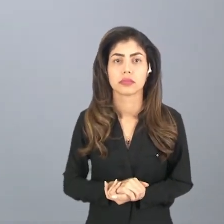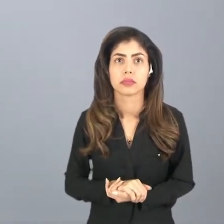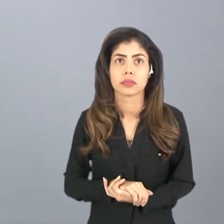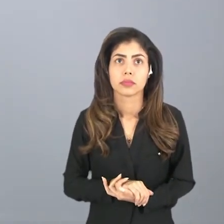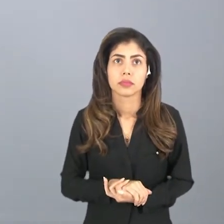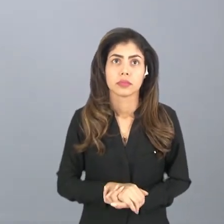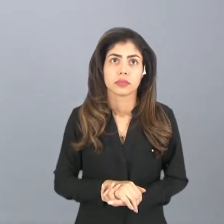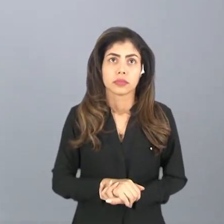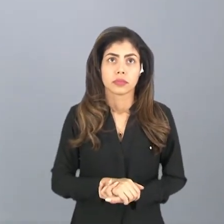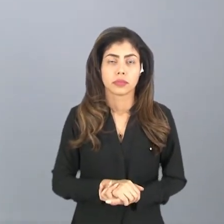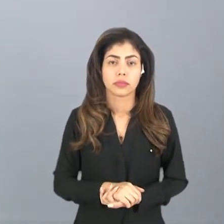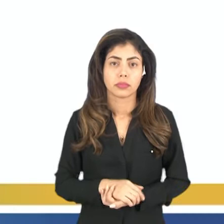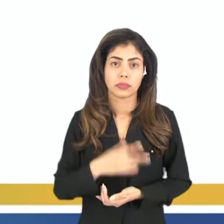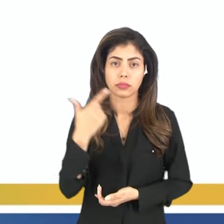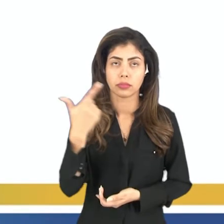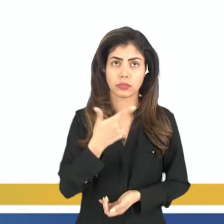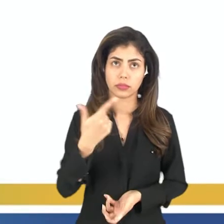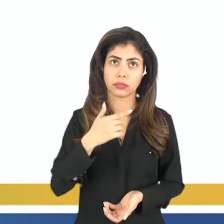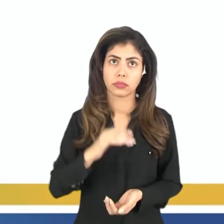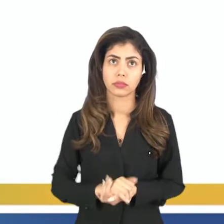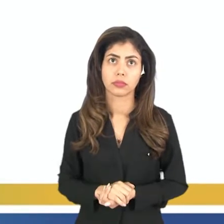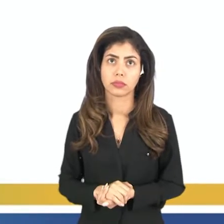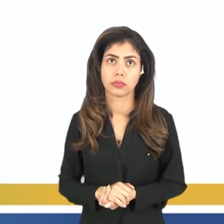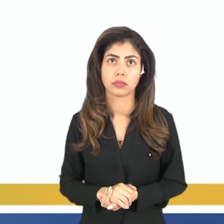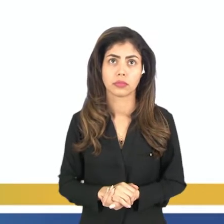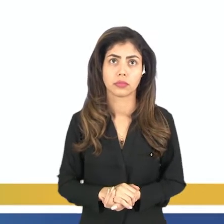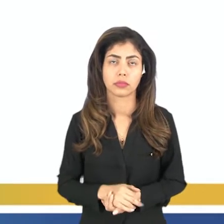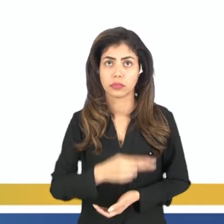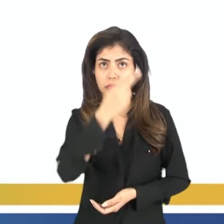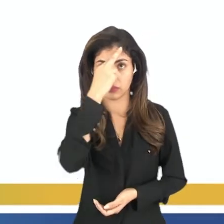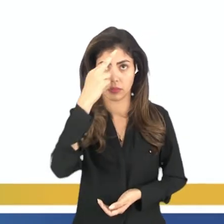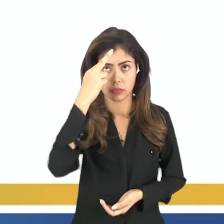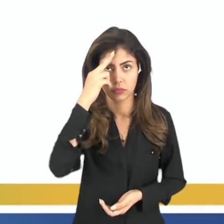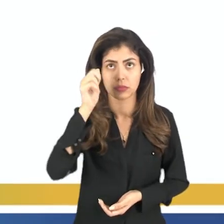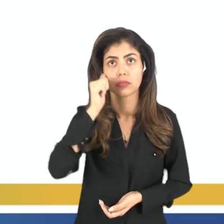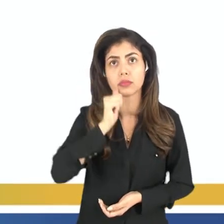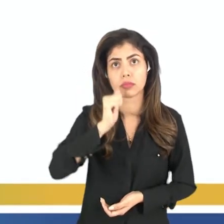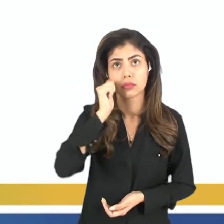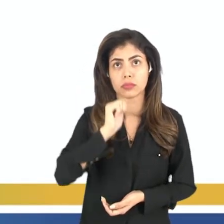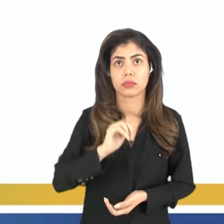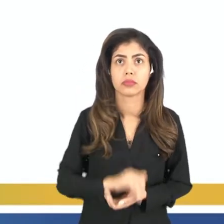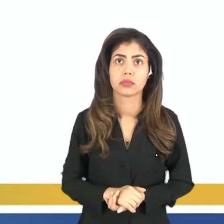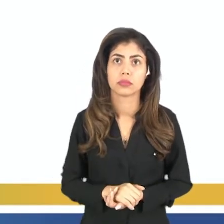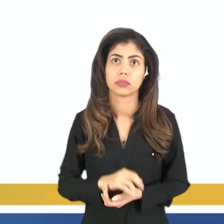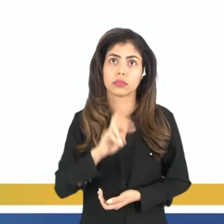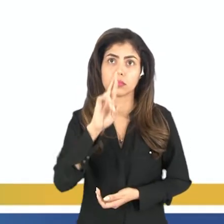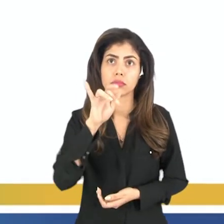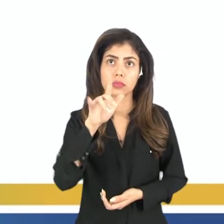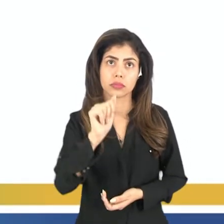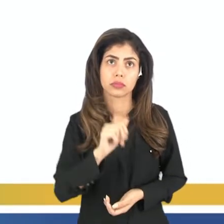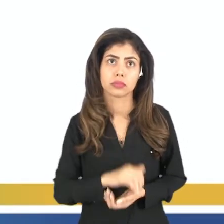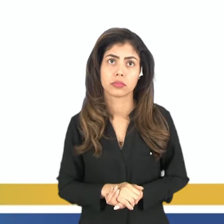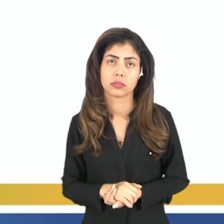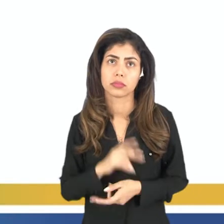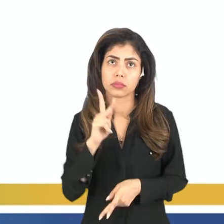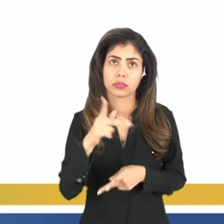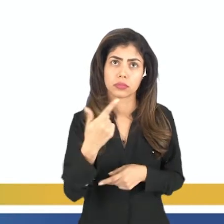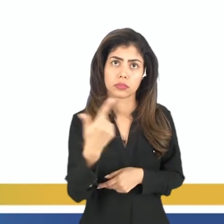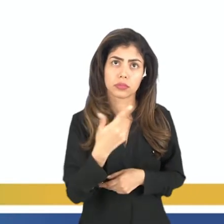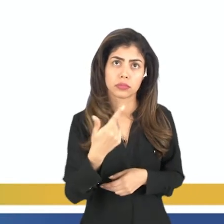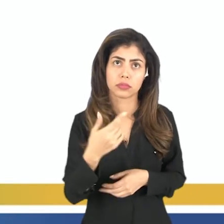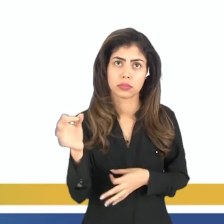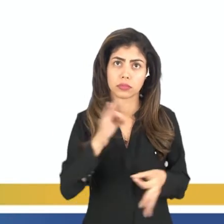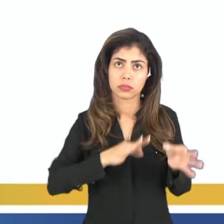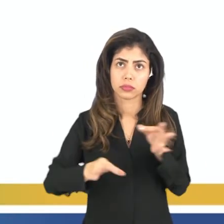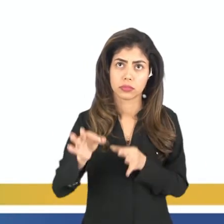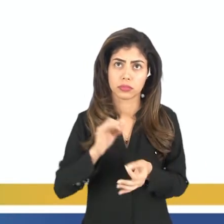texto 2, vamos fazer a leitura. A lo largo de la historia, la mujer ha sido regalada a un segundo